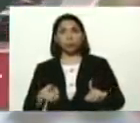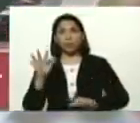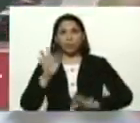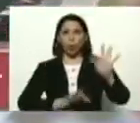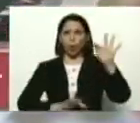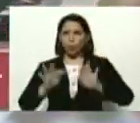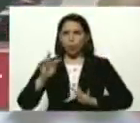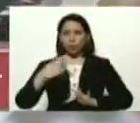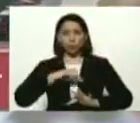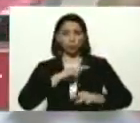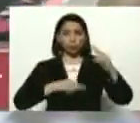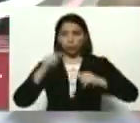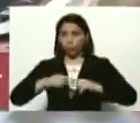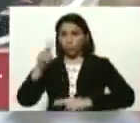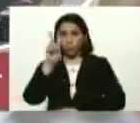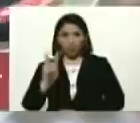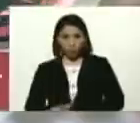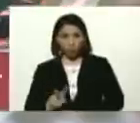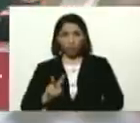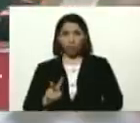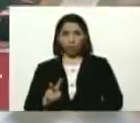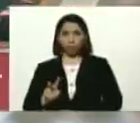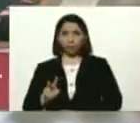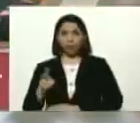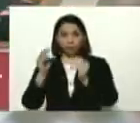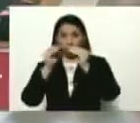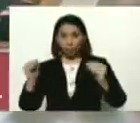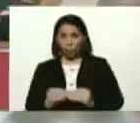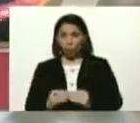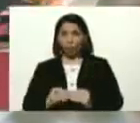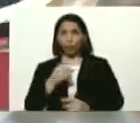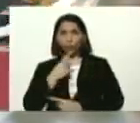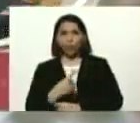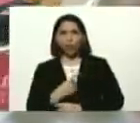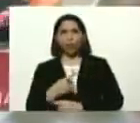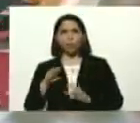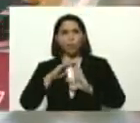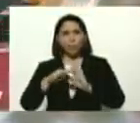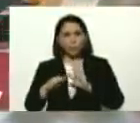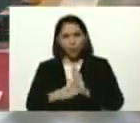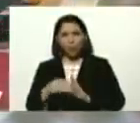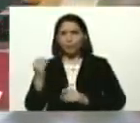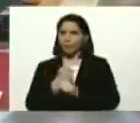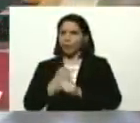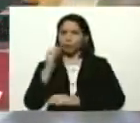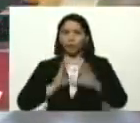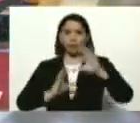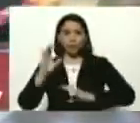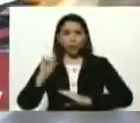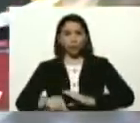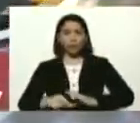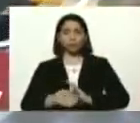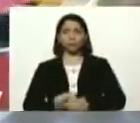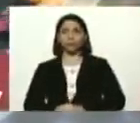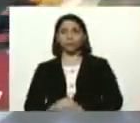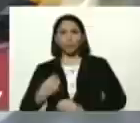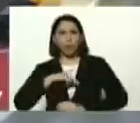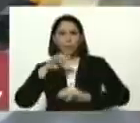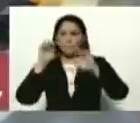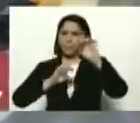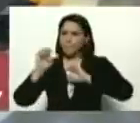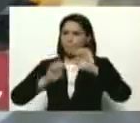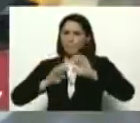que construimos en Venezuela, conforme a recomendaciones científicas, trabajos científicos que fuimos